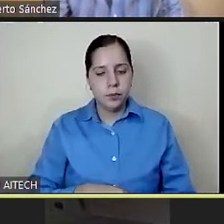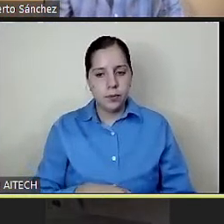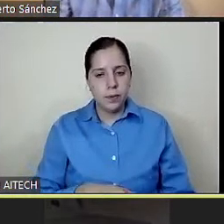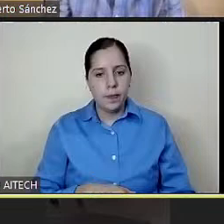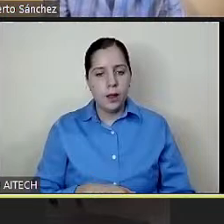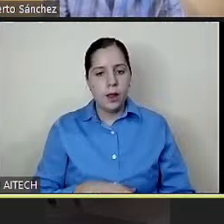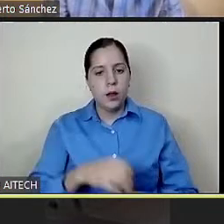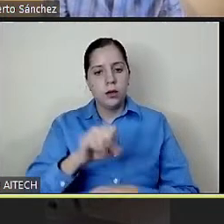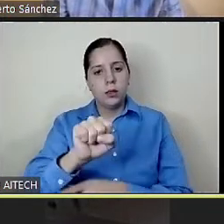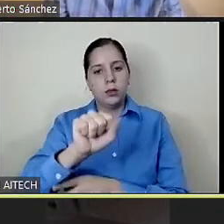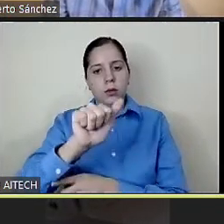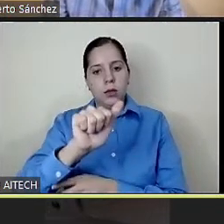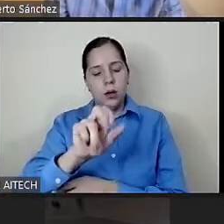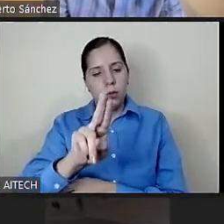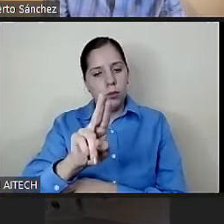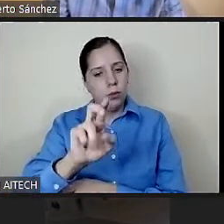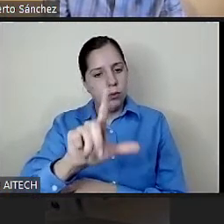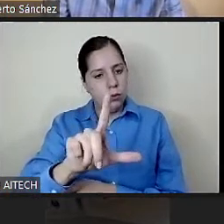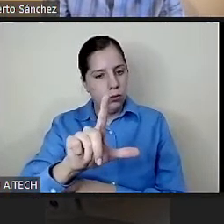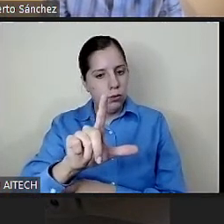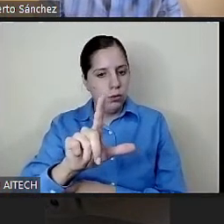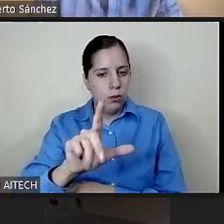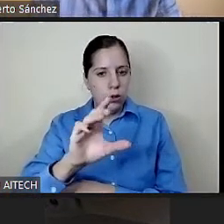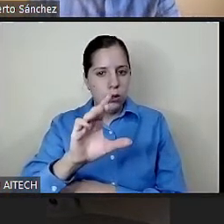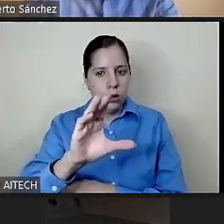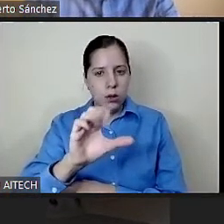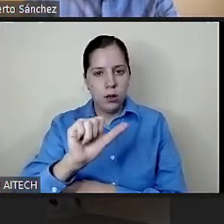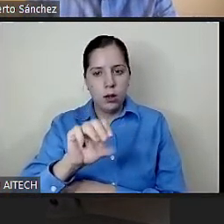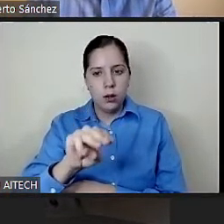Consejero Saúl Eduardo Rodríguez Camacho.